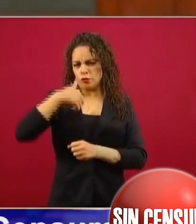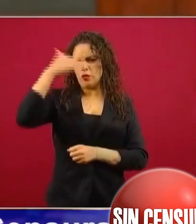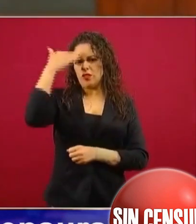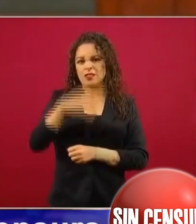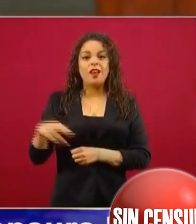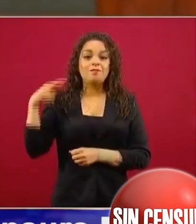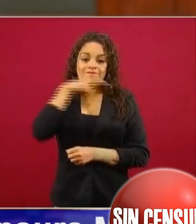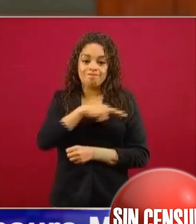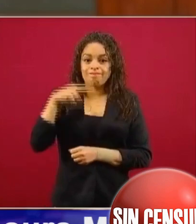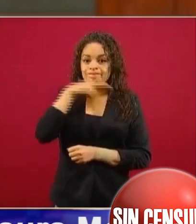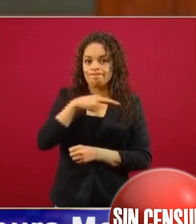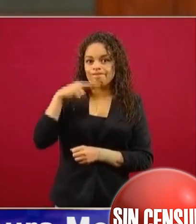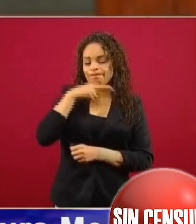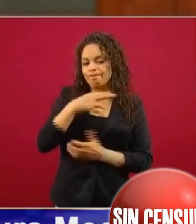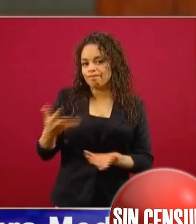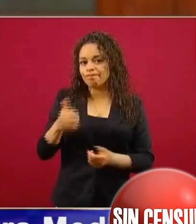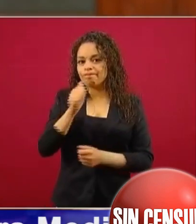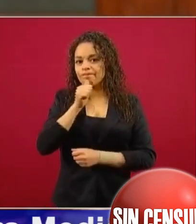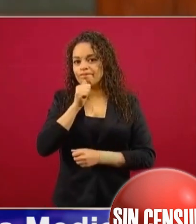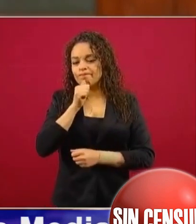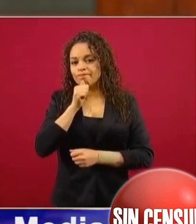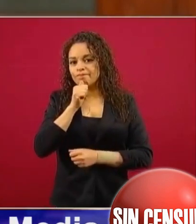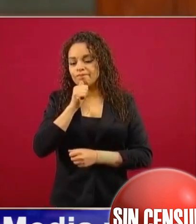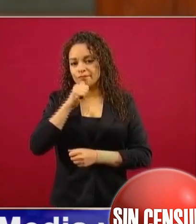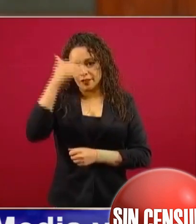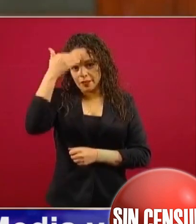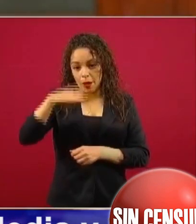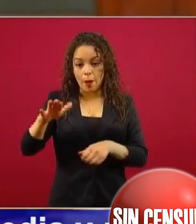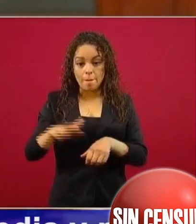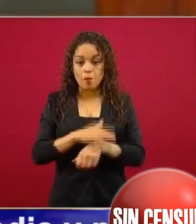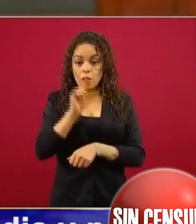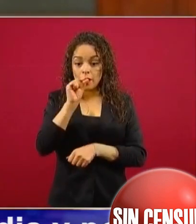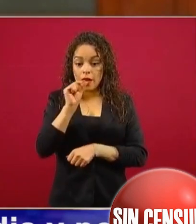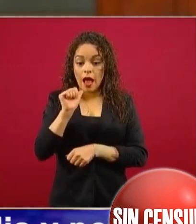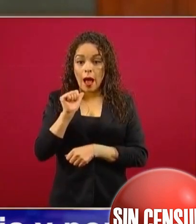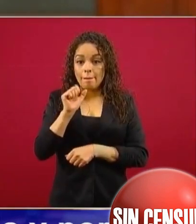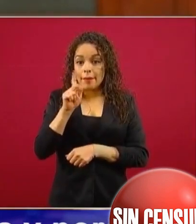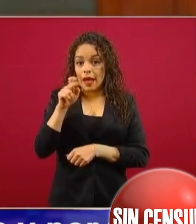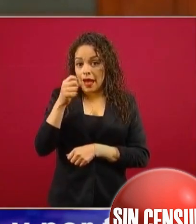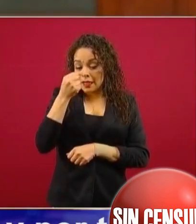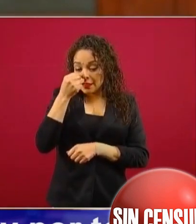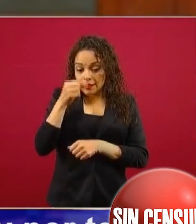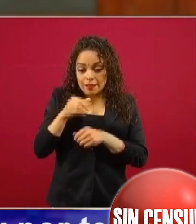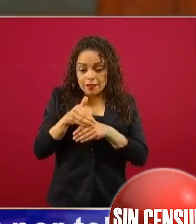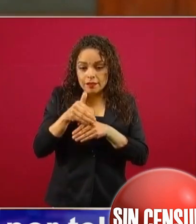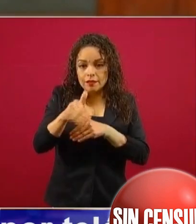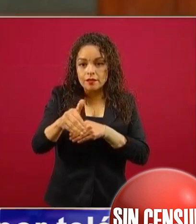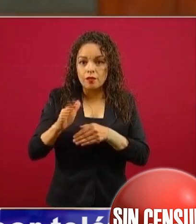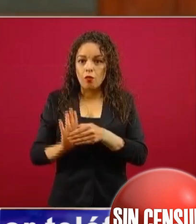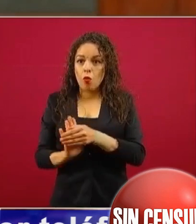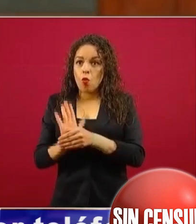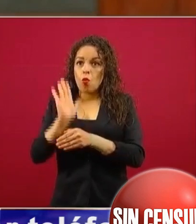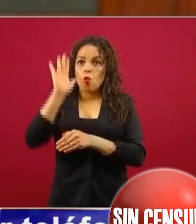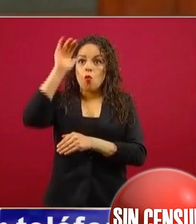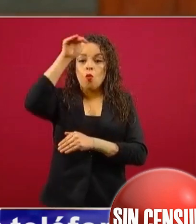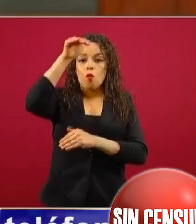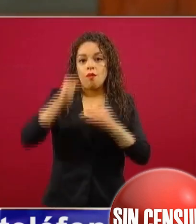a llegar al punto máximo de la crisis del COVID-19 en México, pero